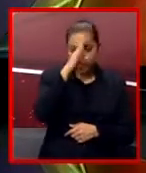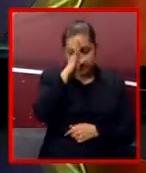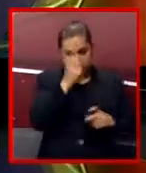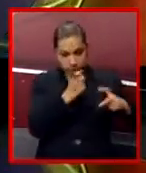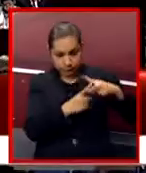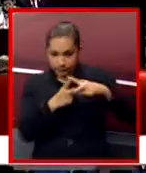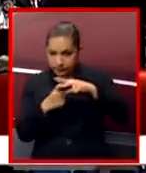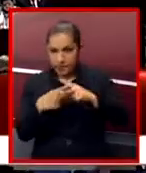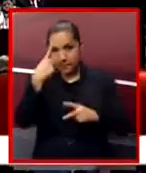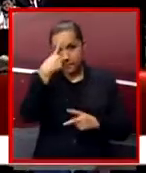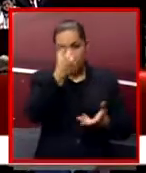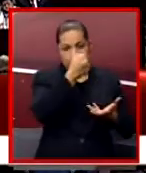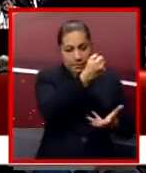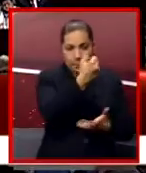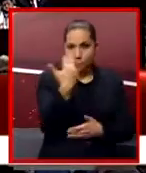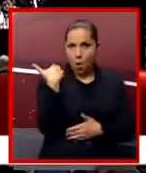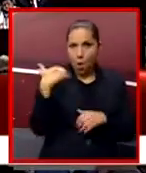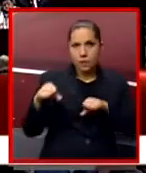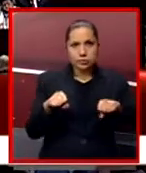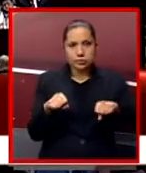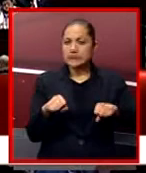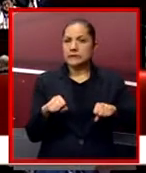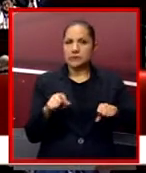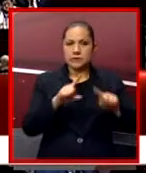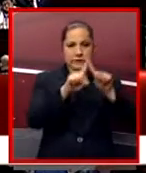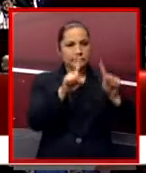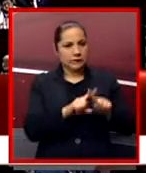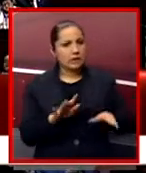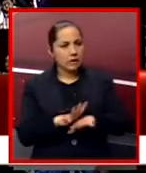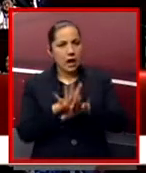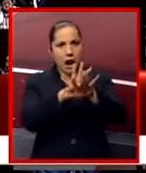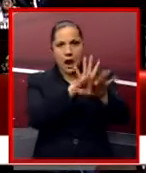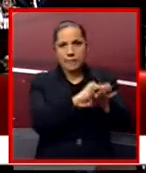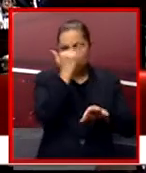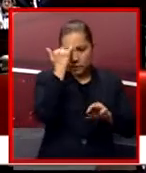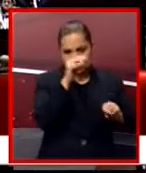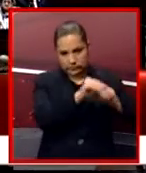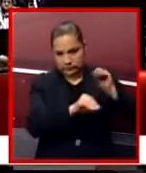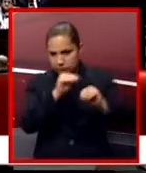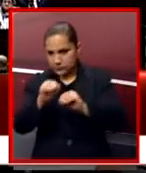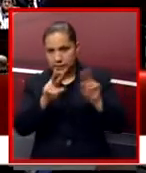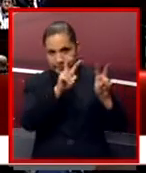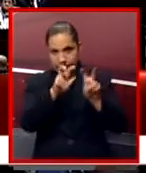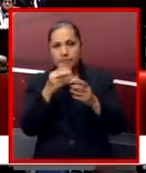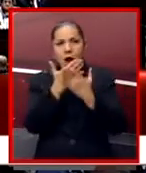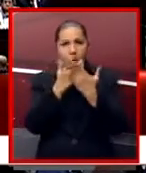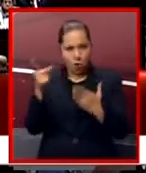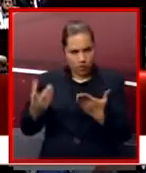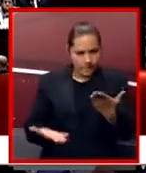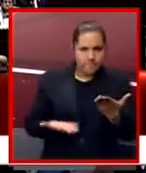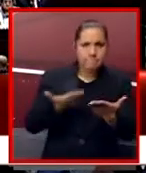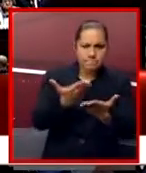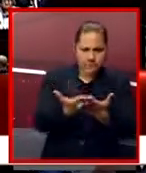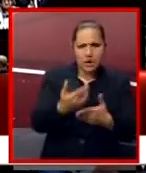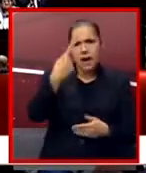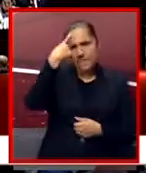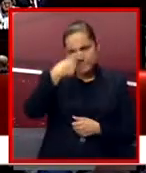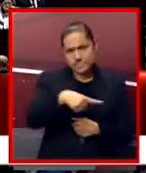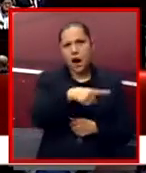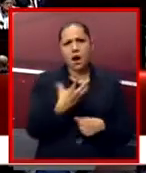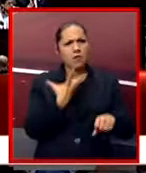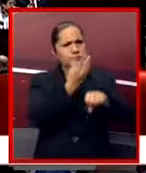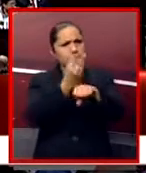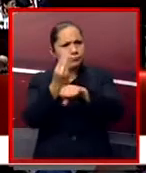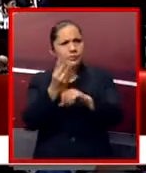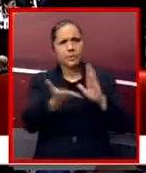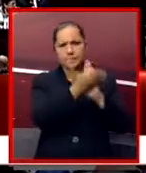de egresos, pero el dictamen en su propuesta de fondo de reconstrucción llega a ser sensato, pero no responde a la situación de los damnificados de